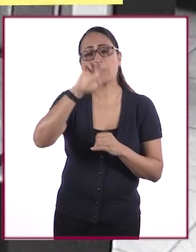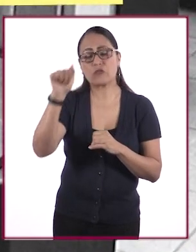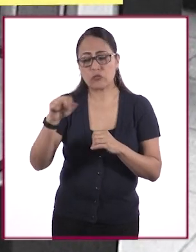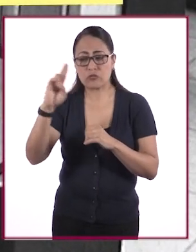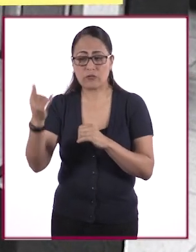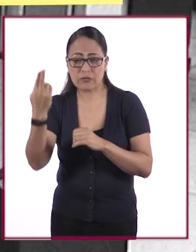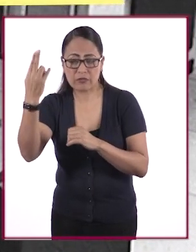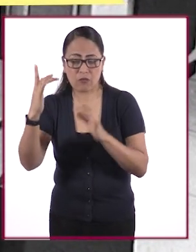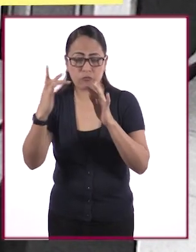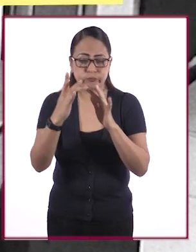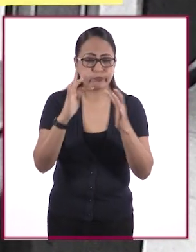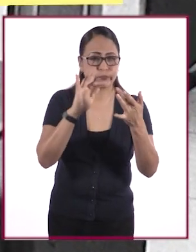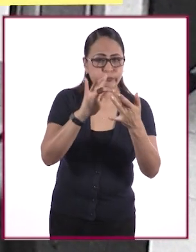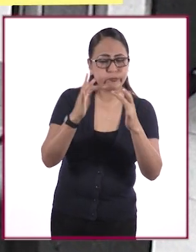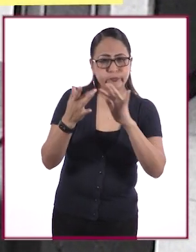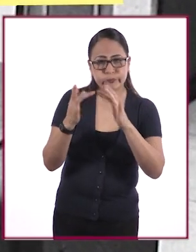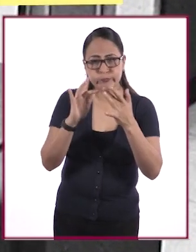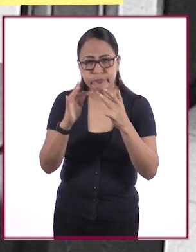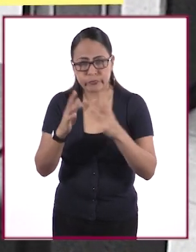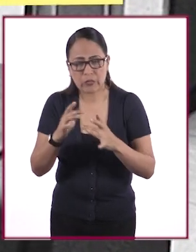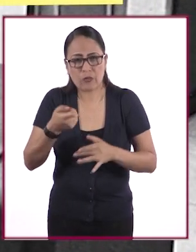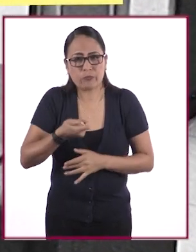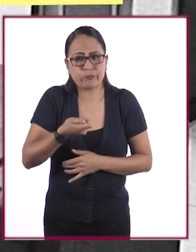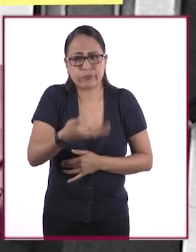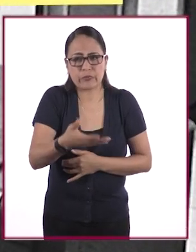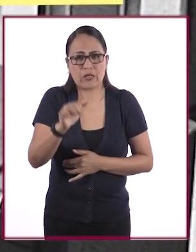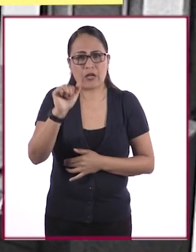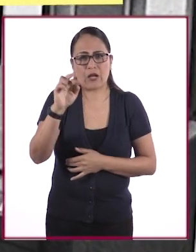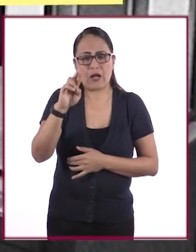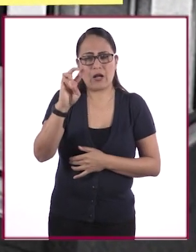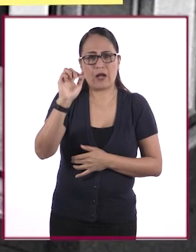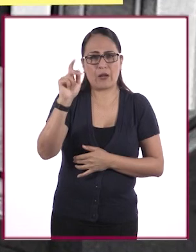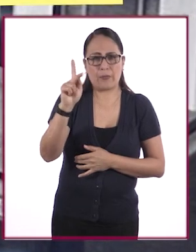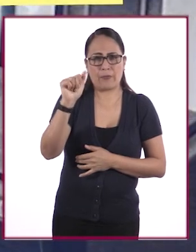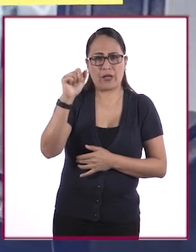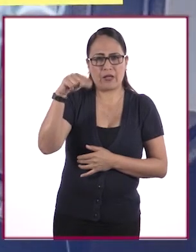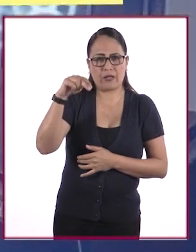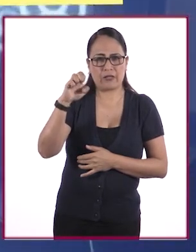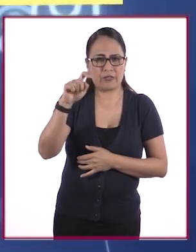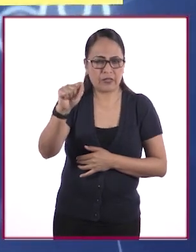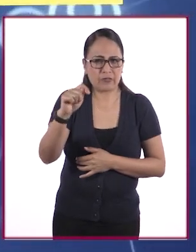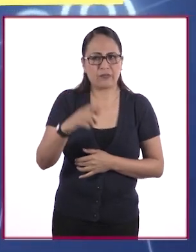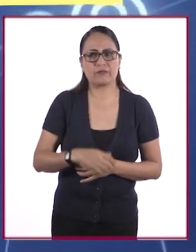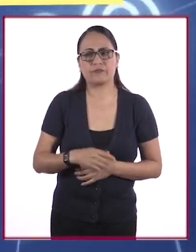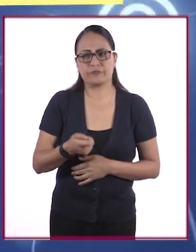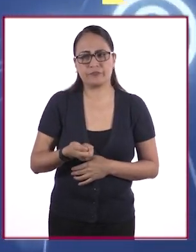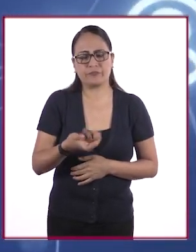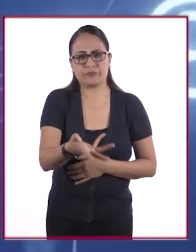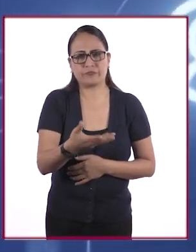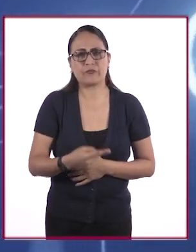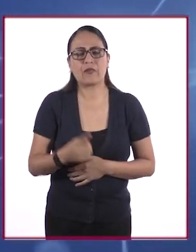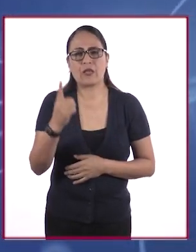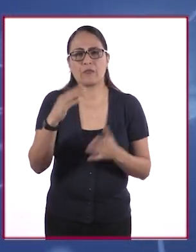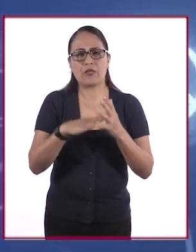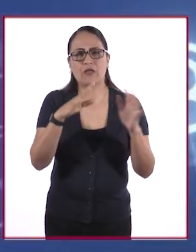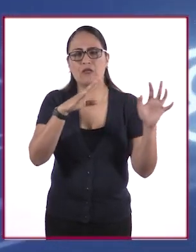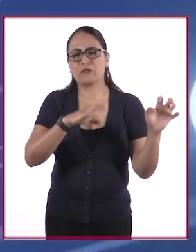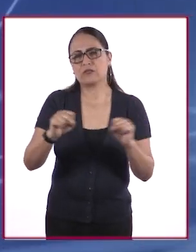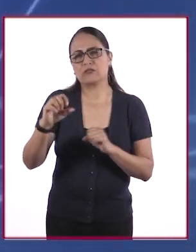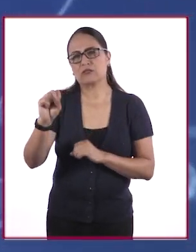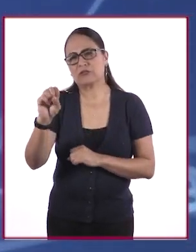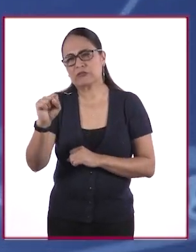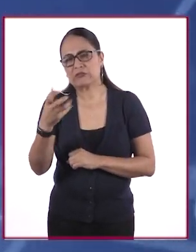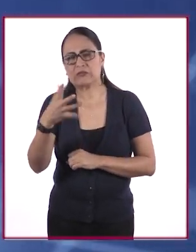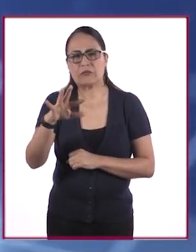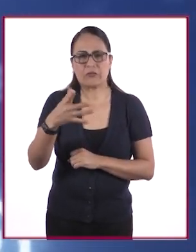esta conexión, que fue denominada como ARPANET. Para 1970, ARPANET estaba consolidada con cientos de